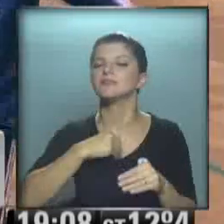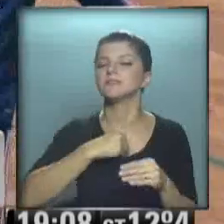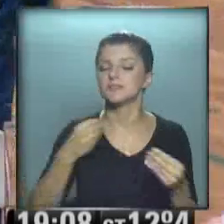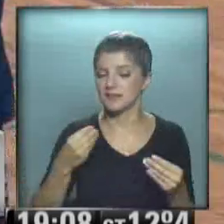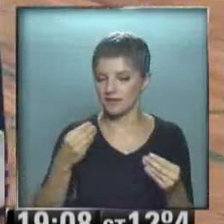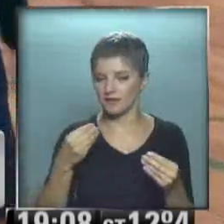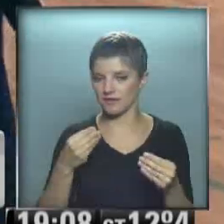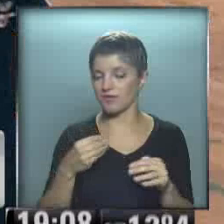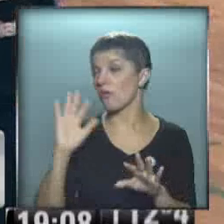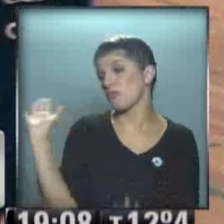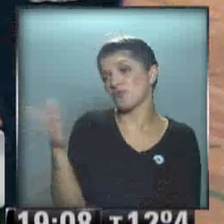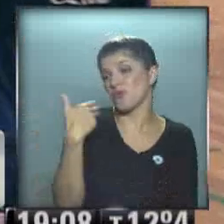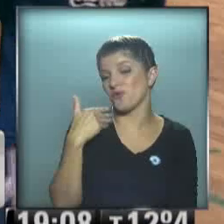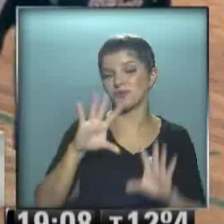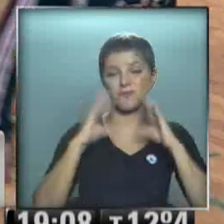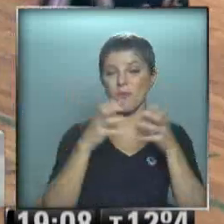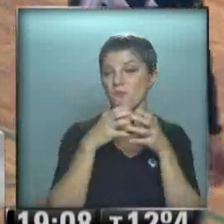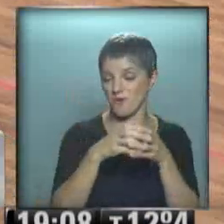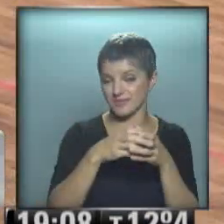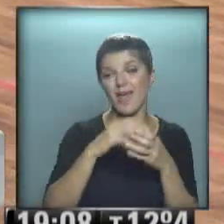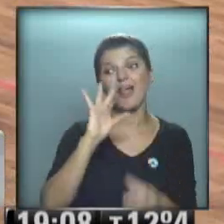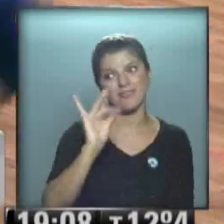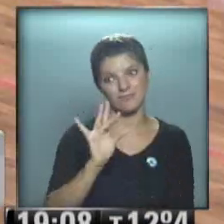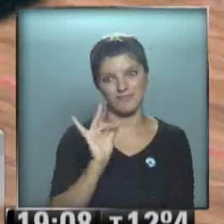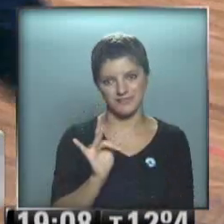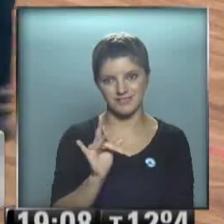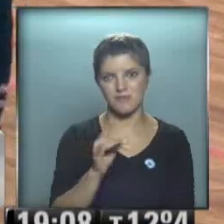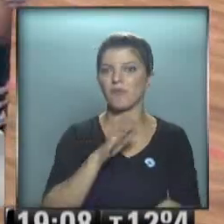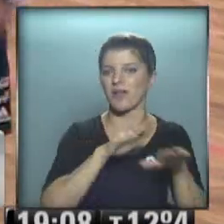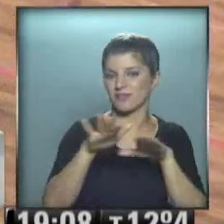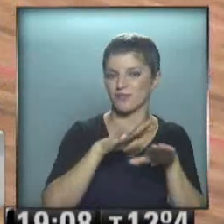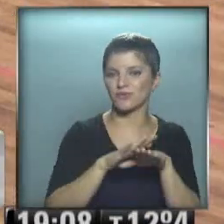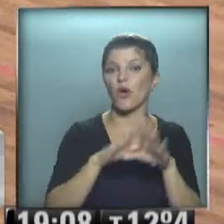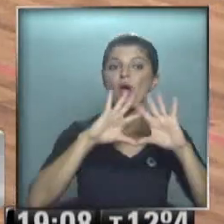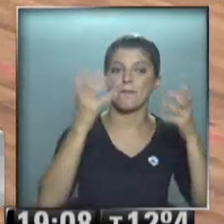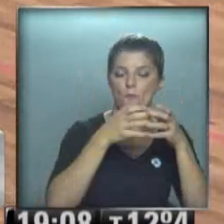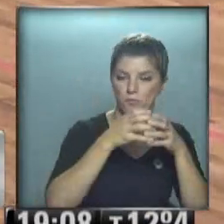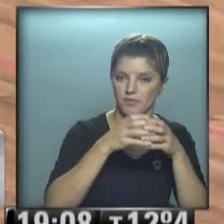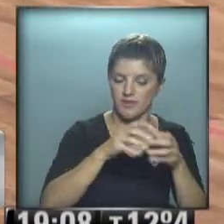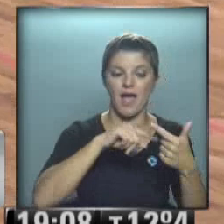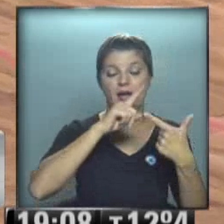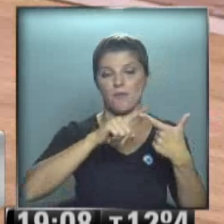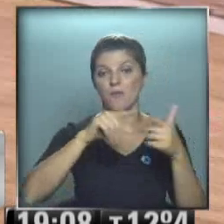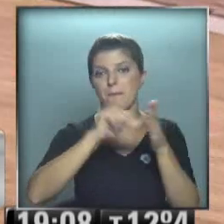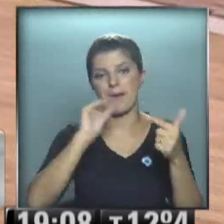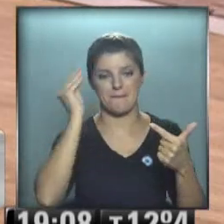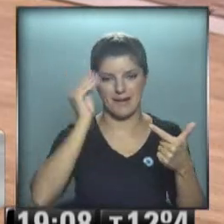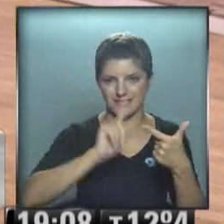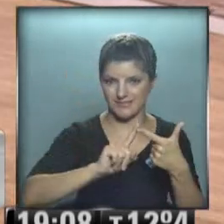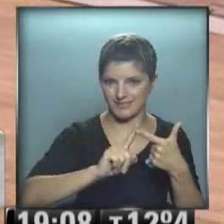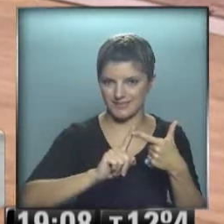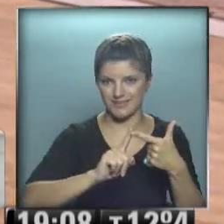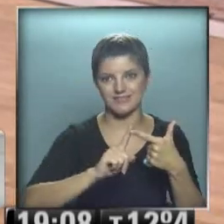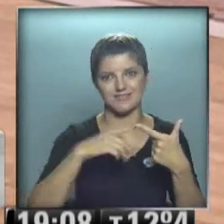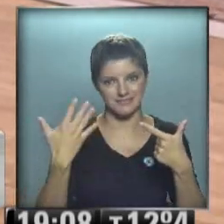¿no? Que va a ser un Mundial complicado por lo que significa un Mundial, por ser en Brasil. Creo que vamos a